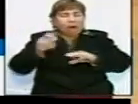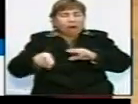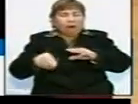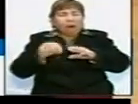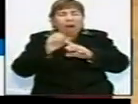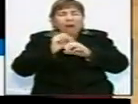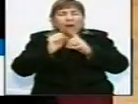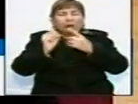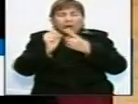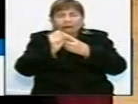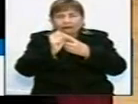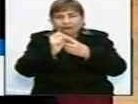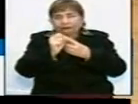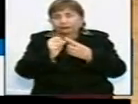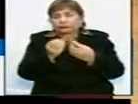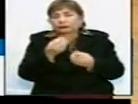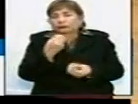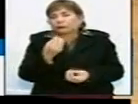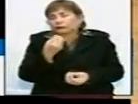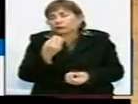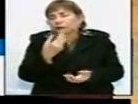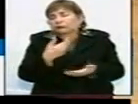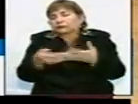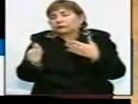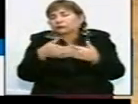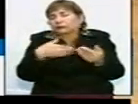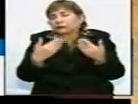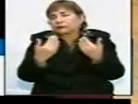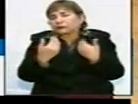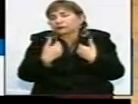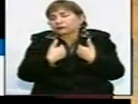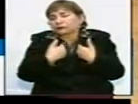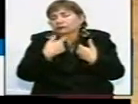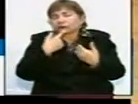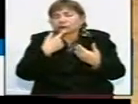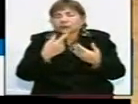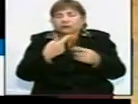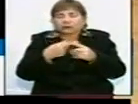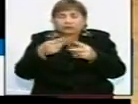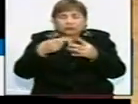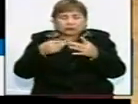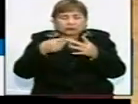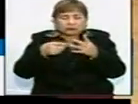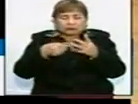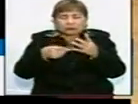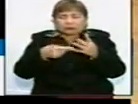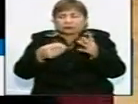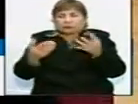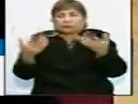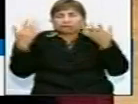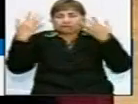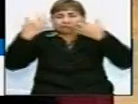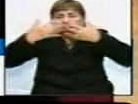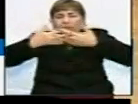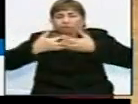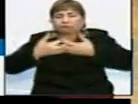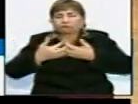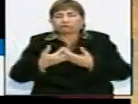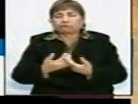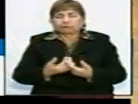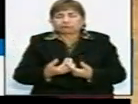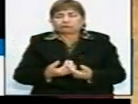es porque a pesar de tener esta variabilidad tan particular relacionada al niño no